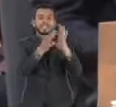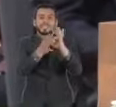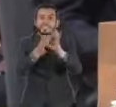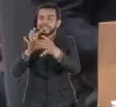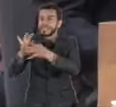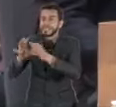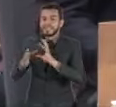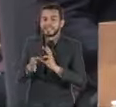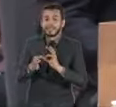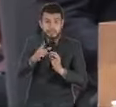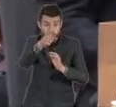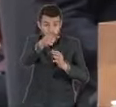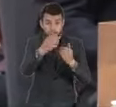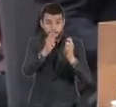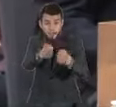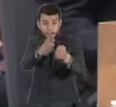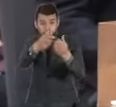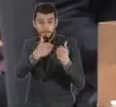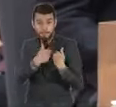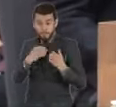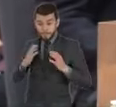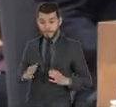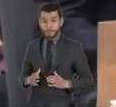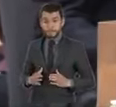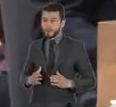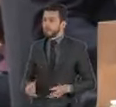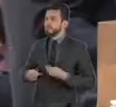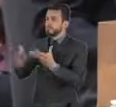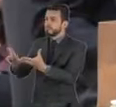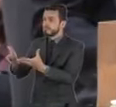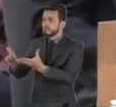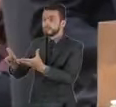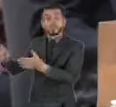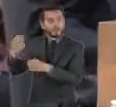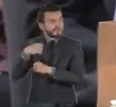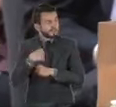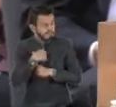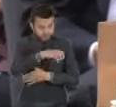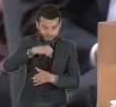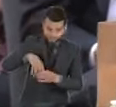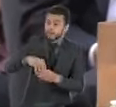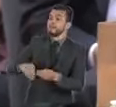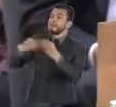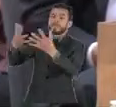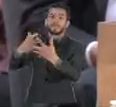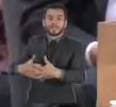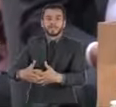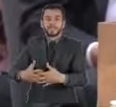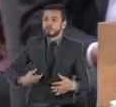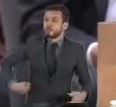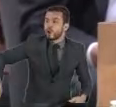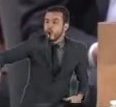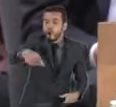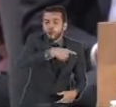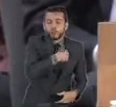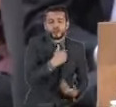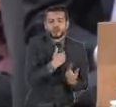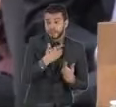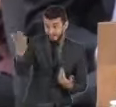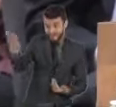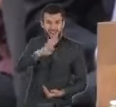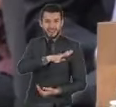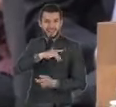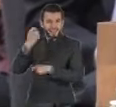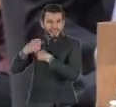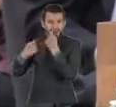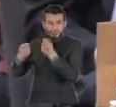nos toca, el objetivo lo vamos a lograr. Ya lo decía la alcaldesa, esto es un asunto de cambio de hábitos. Esto